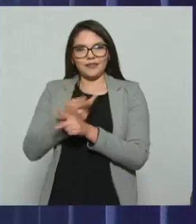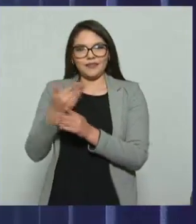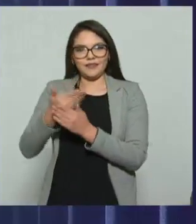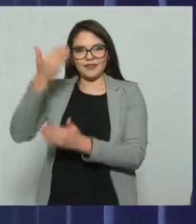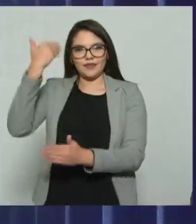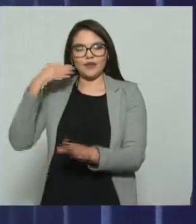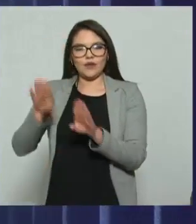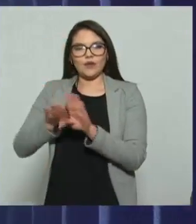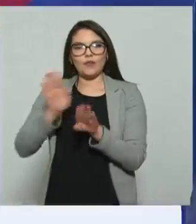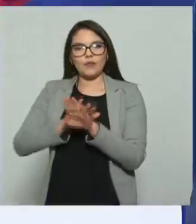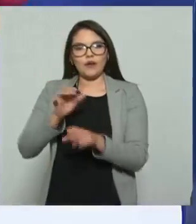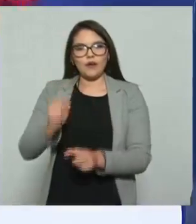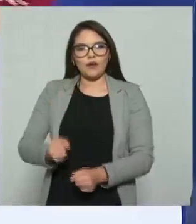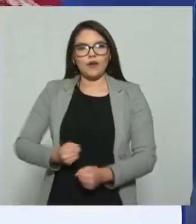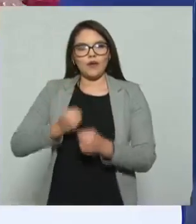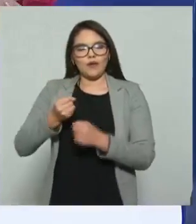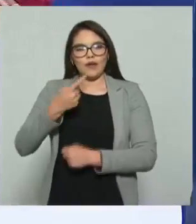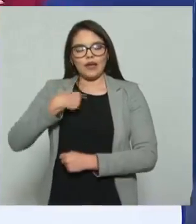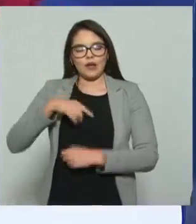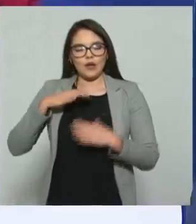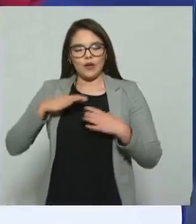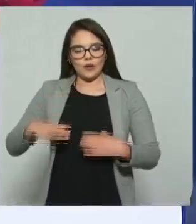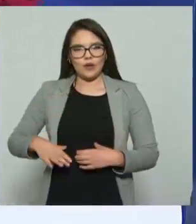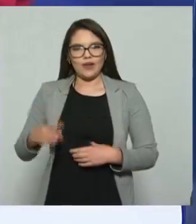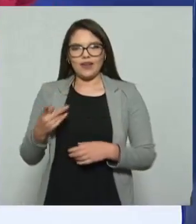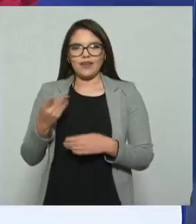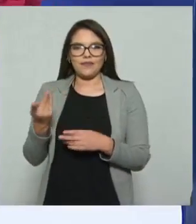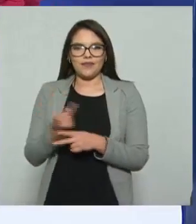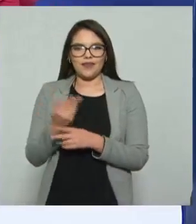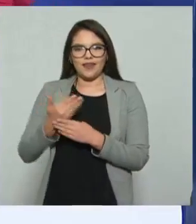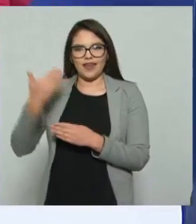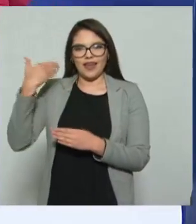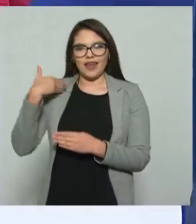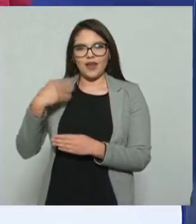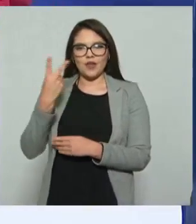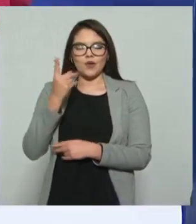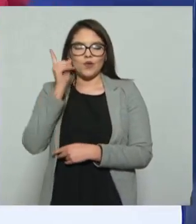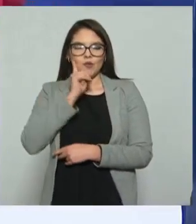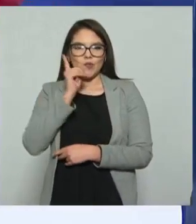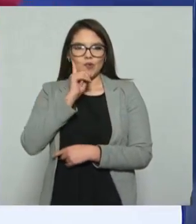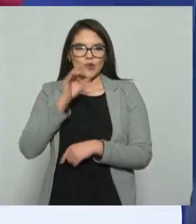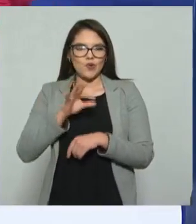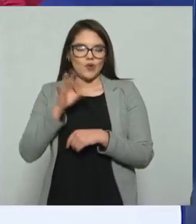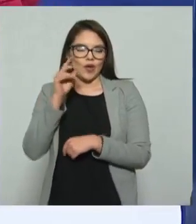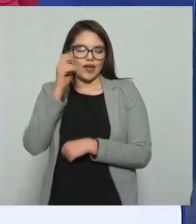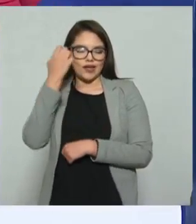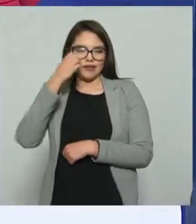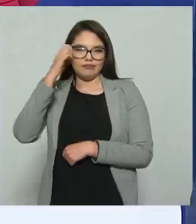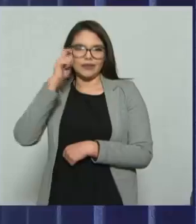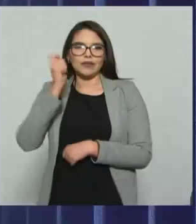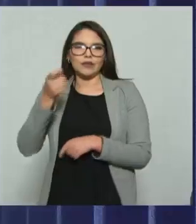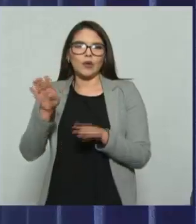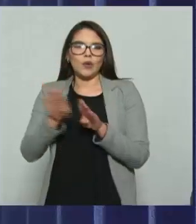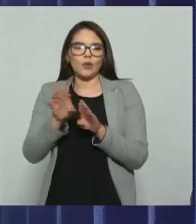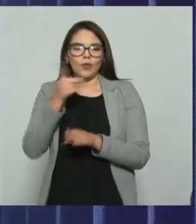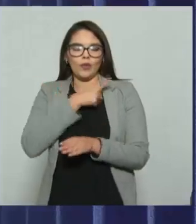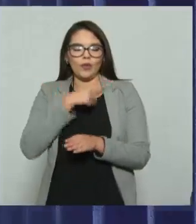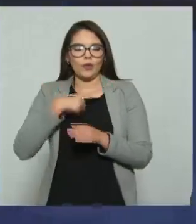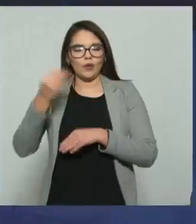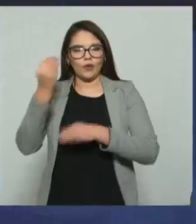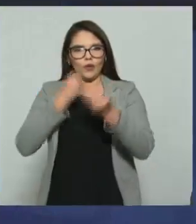sistema inmunológico y fíjate que acabamos de tener a 2 nutriólogas expertas en qué llevarnos a la boca. Oye, y al director